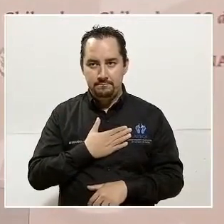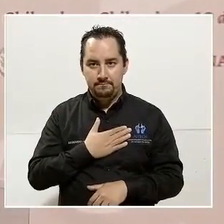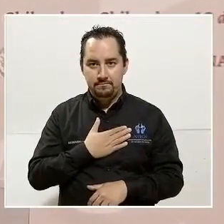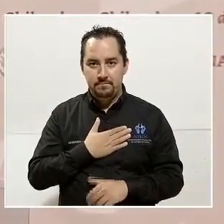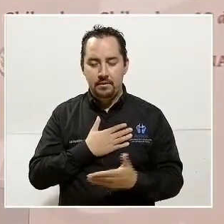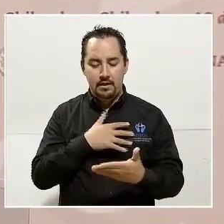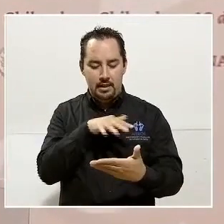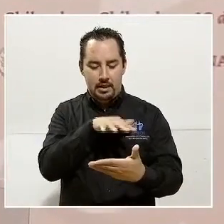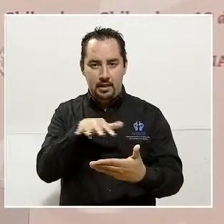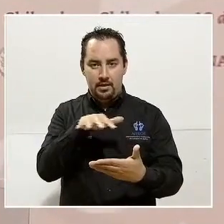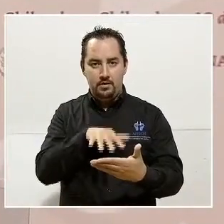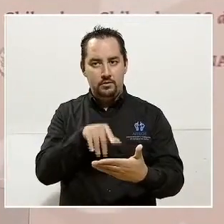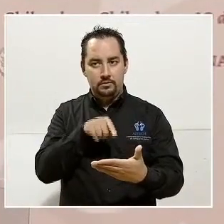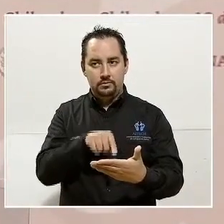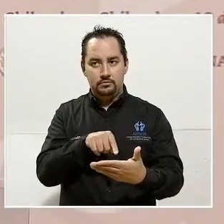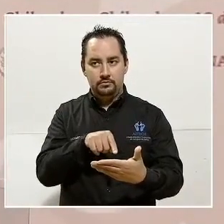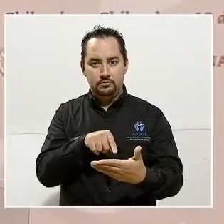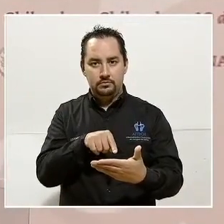leyó